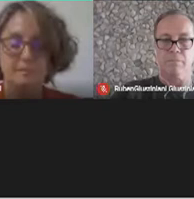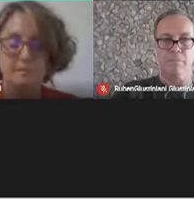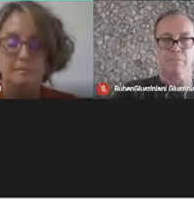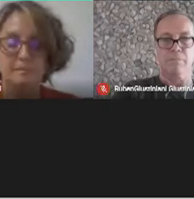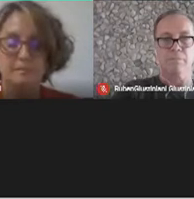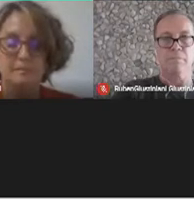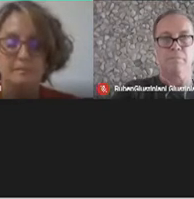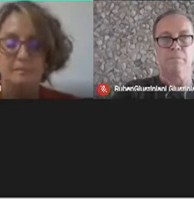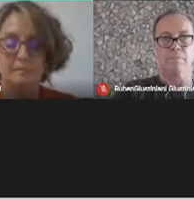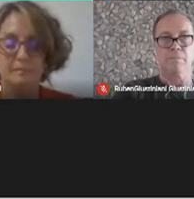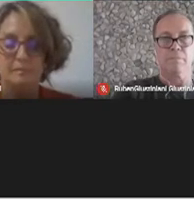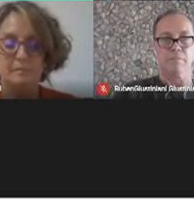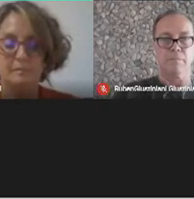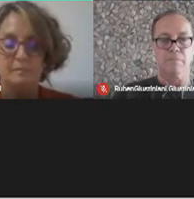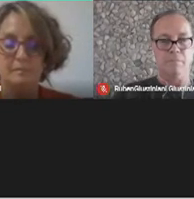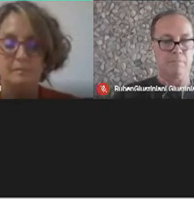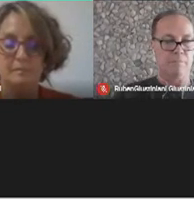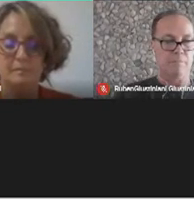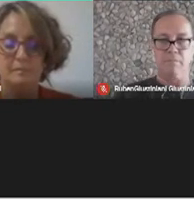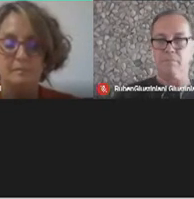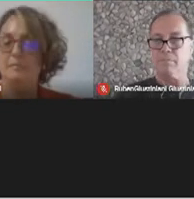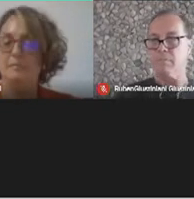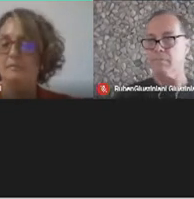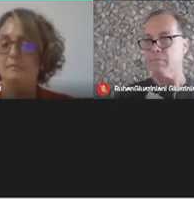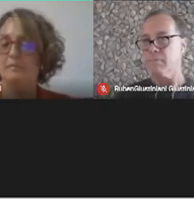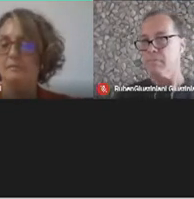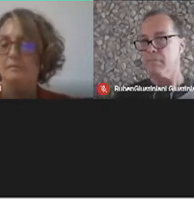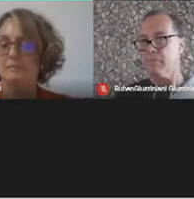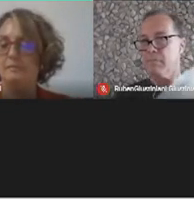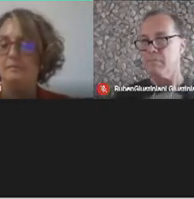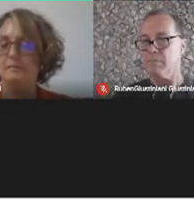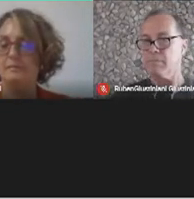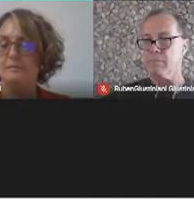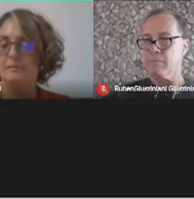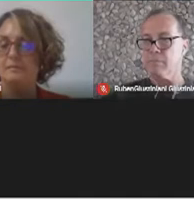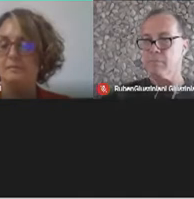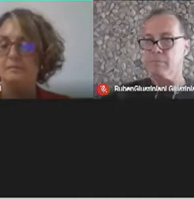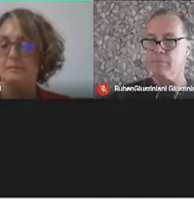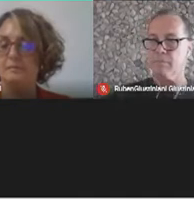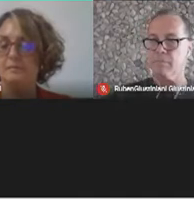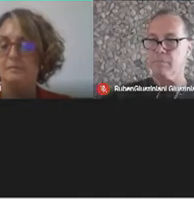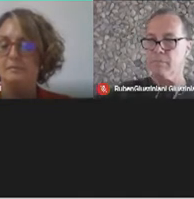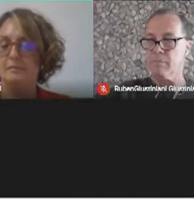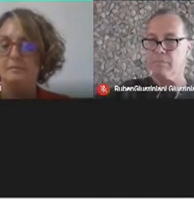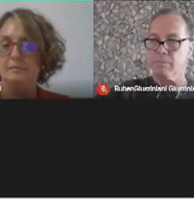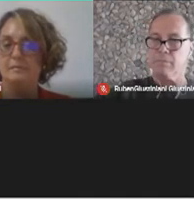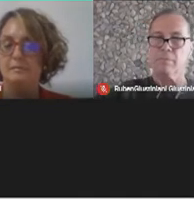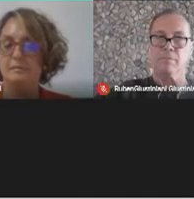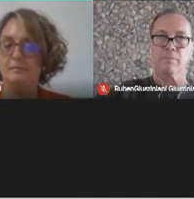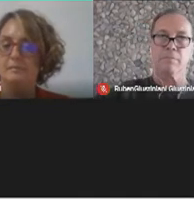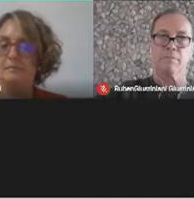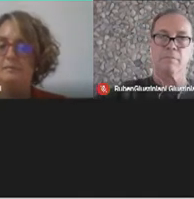secretaria a un proyecto de declaración en relación a los hechos acontecidos